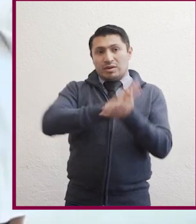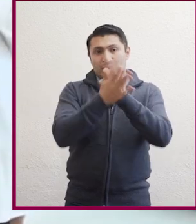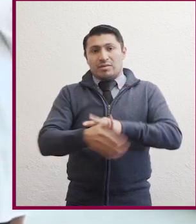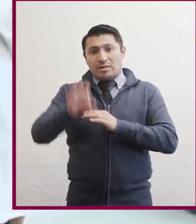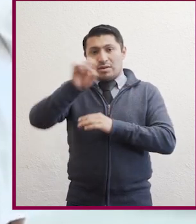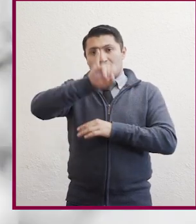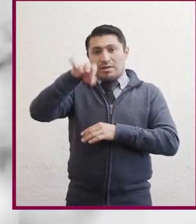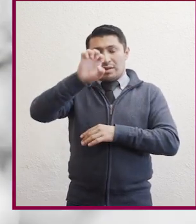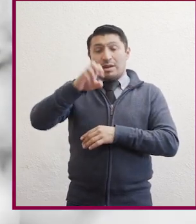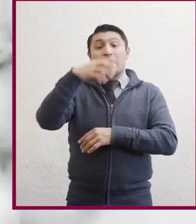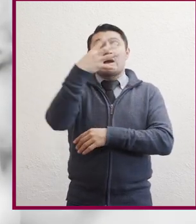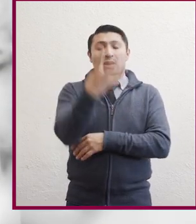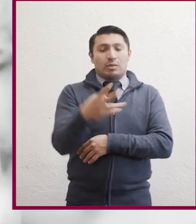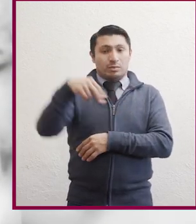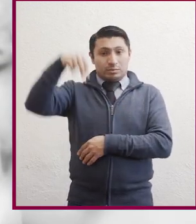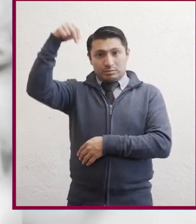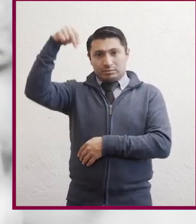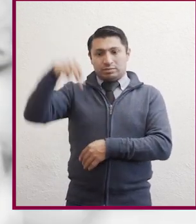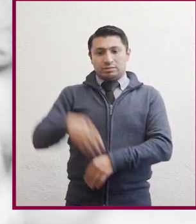Norte.